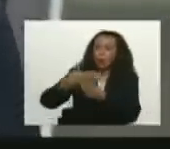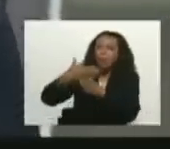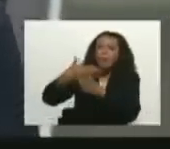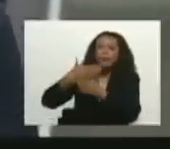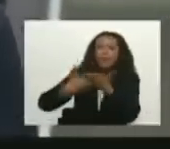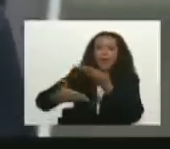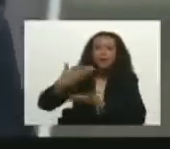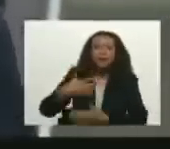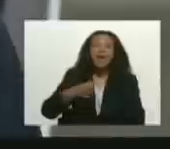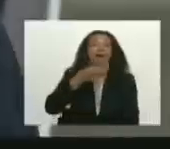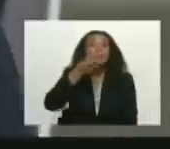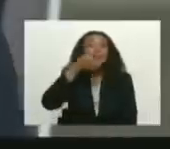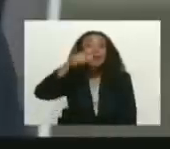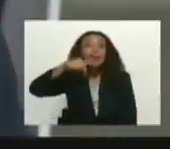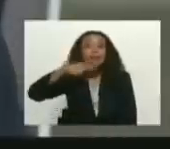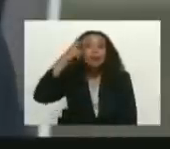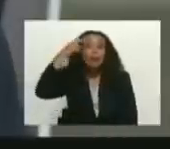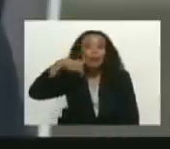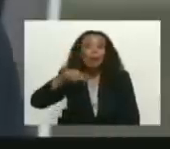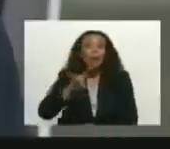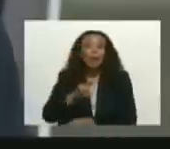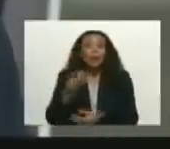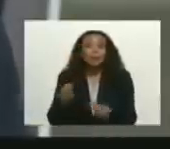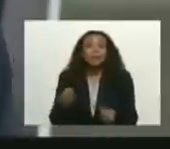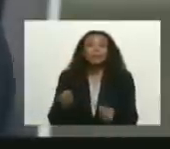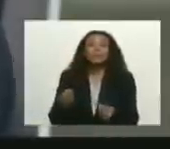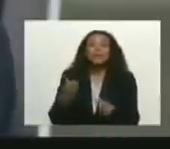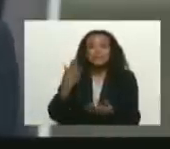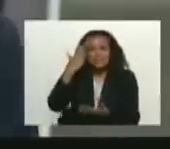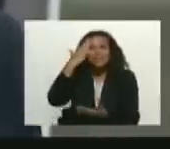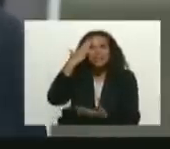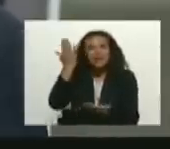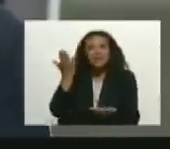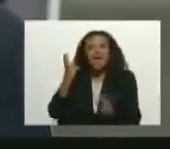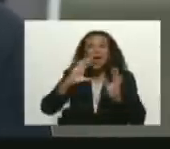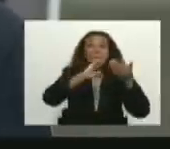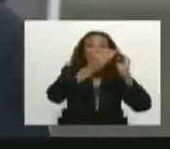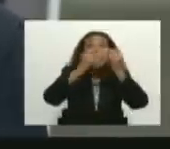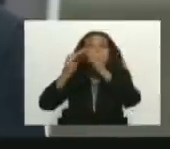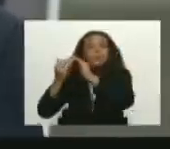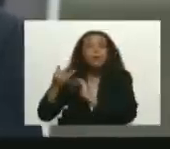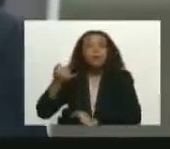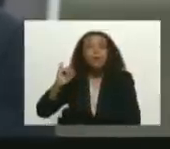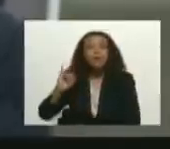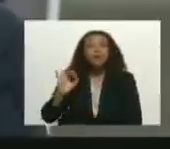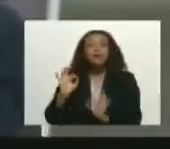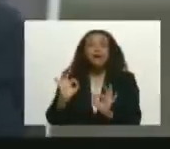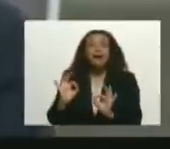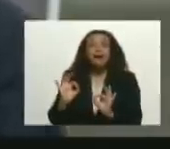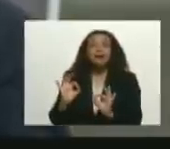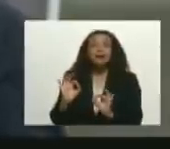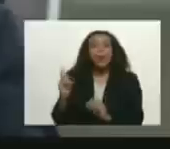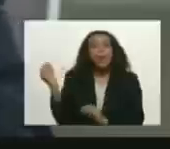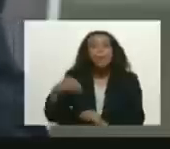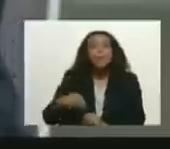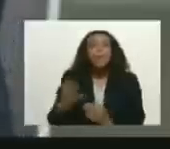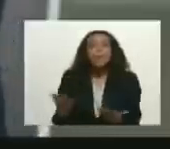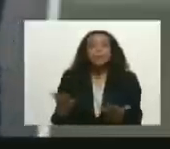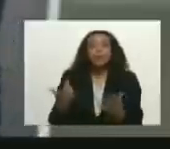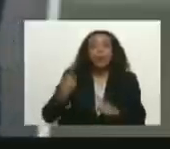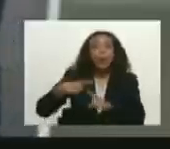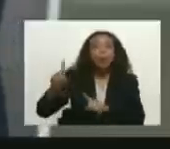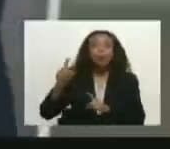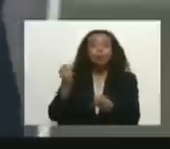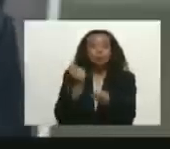compartiendo en esta tarde, y sobre todo saber que hay tantas comunidades que, así como estas